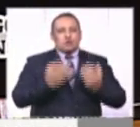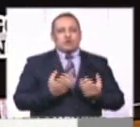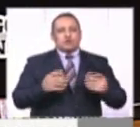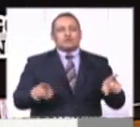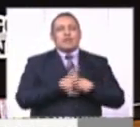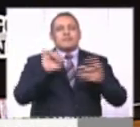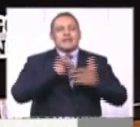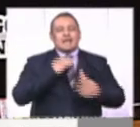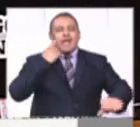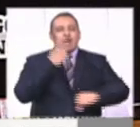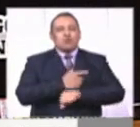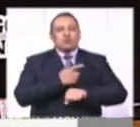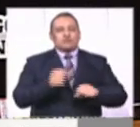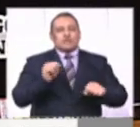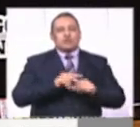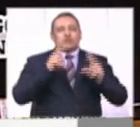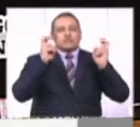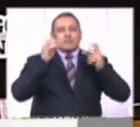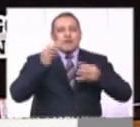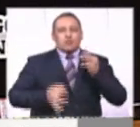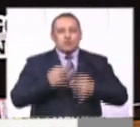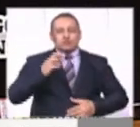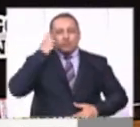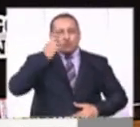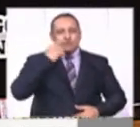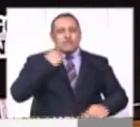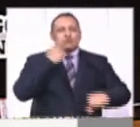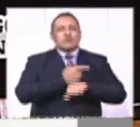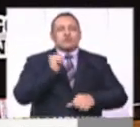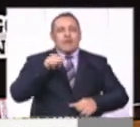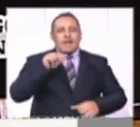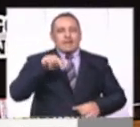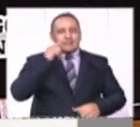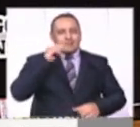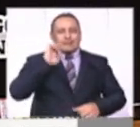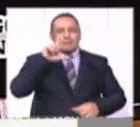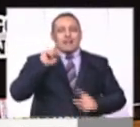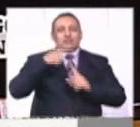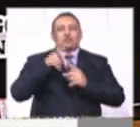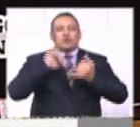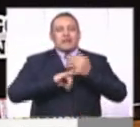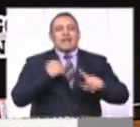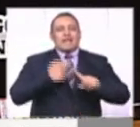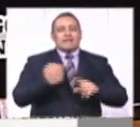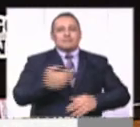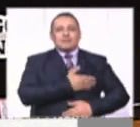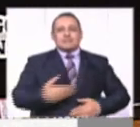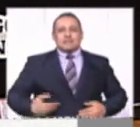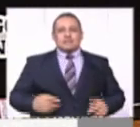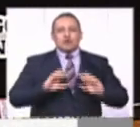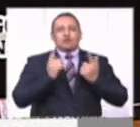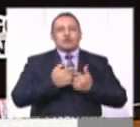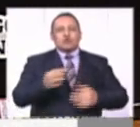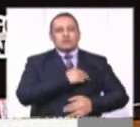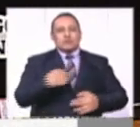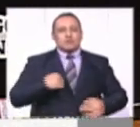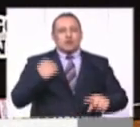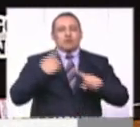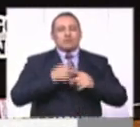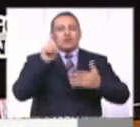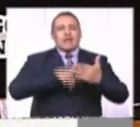que acusa vía juicio político al denunciado Aníbal Torres Vázquez expresidente del Consejo de ministros por